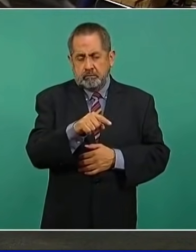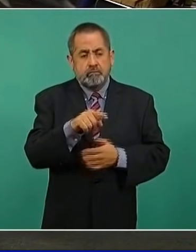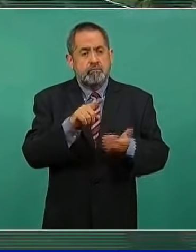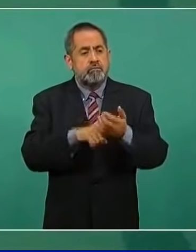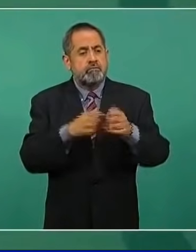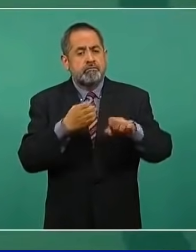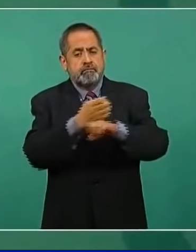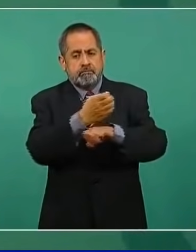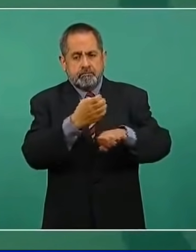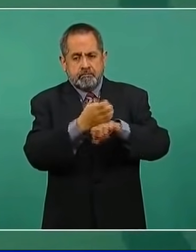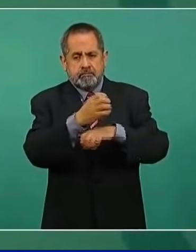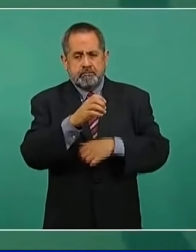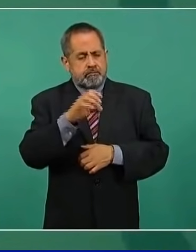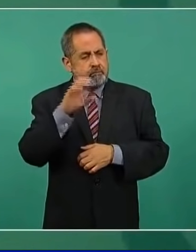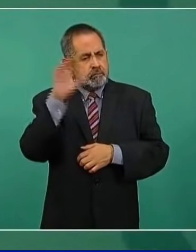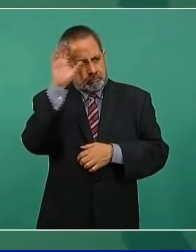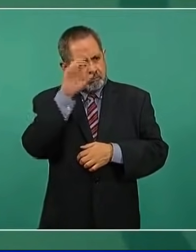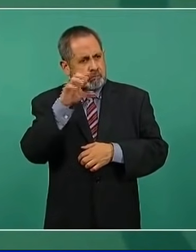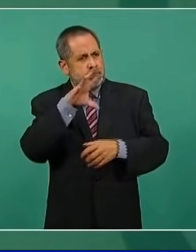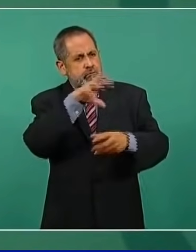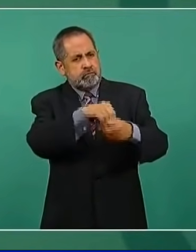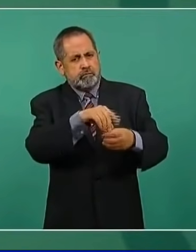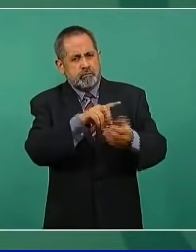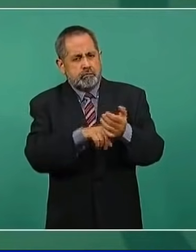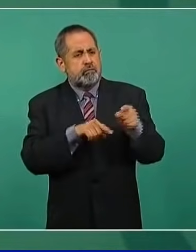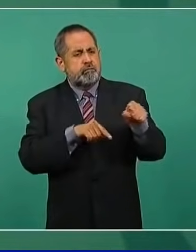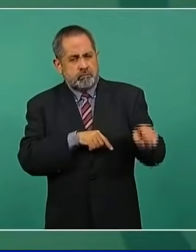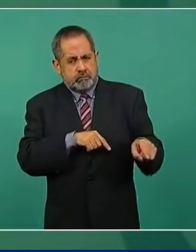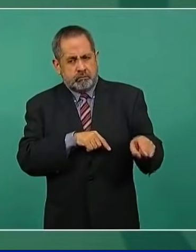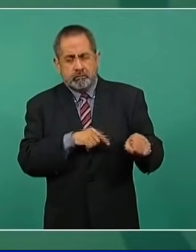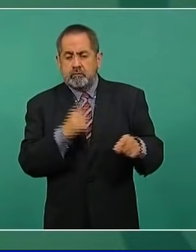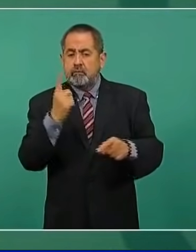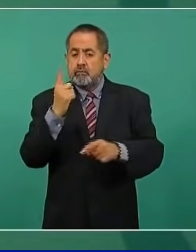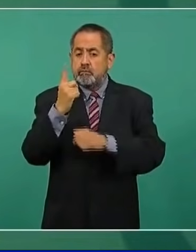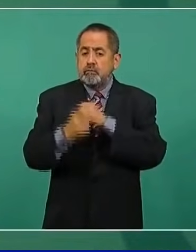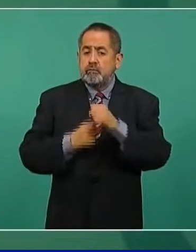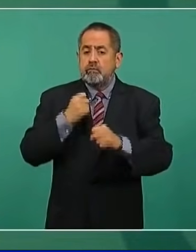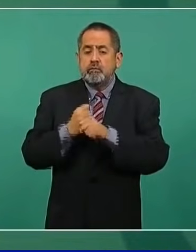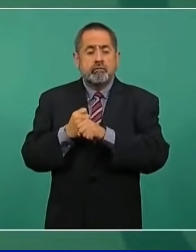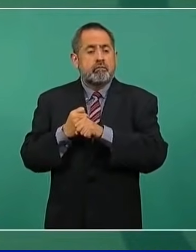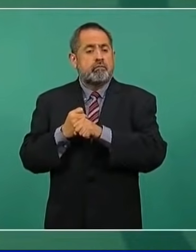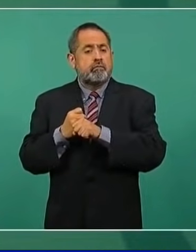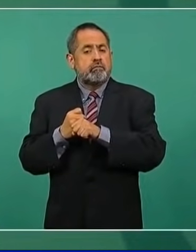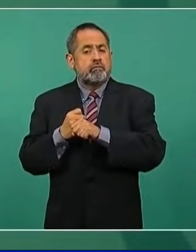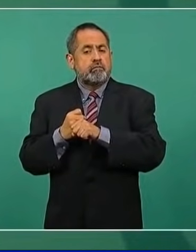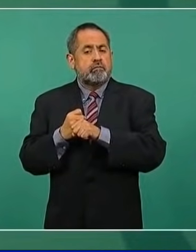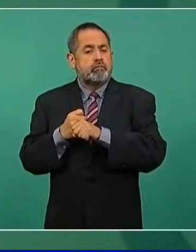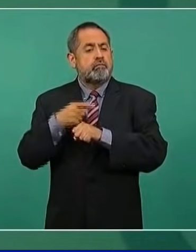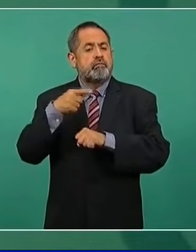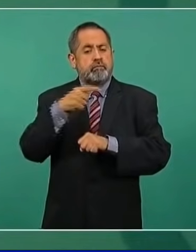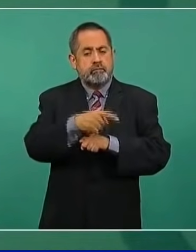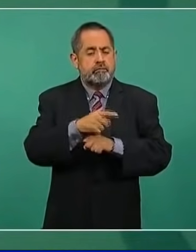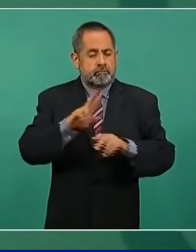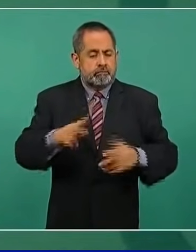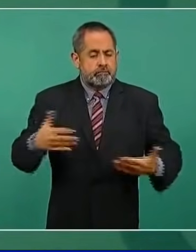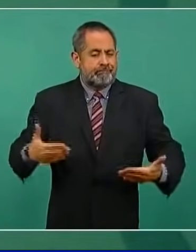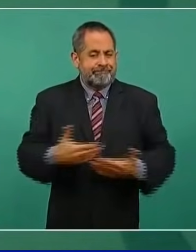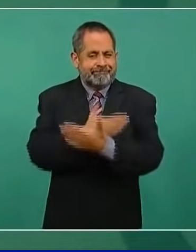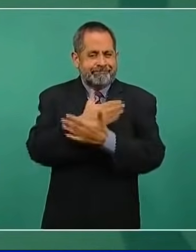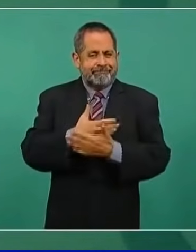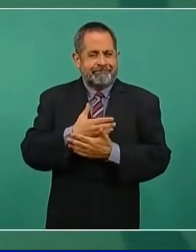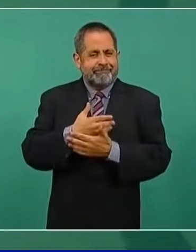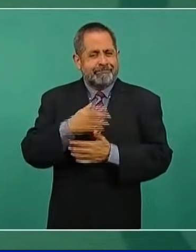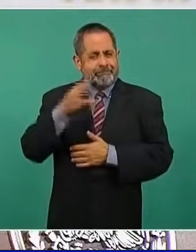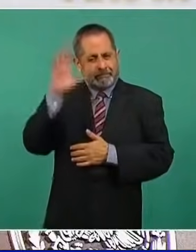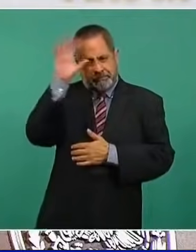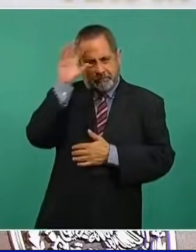conmemorando un año más del natalicio de José María Morelos y Pavón, también